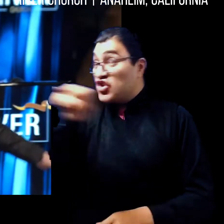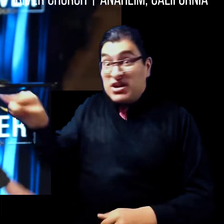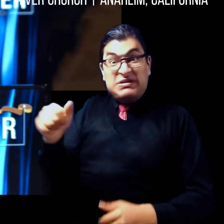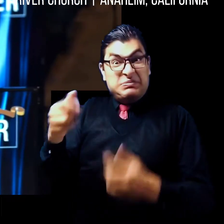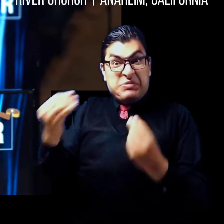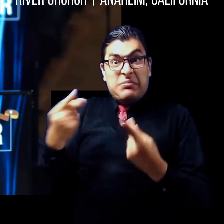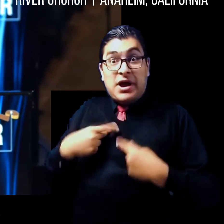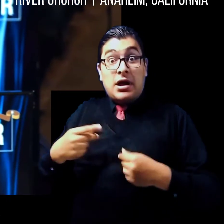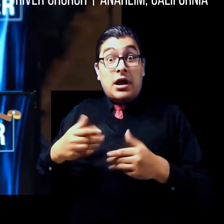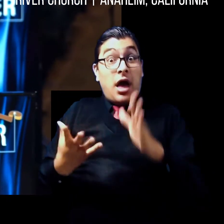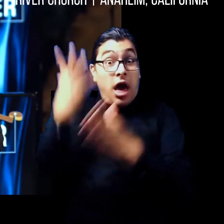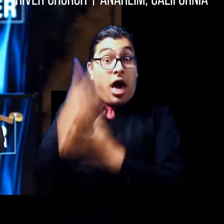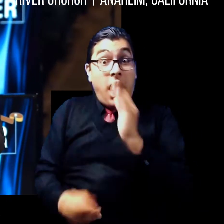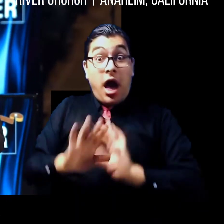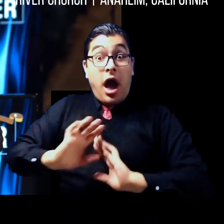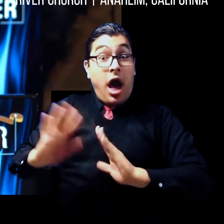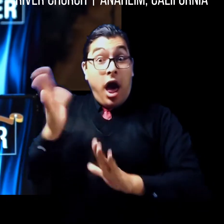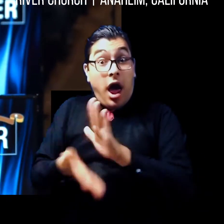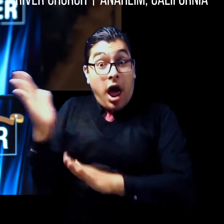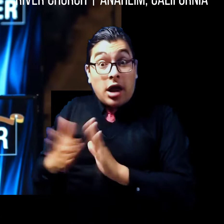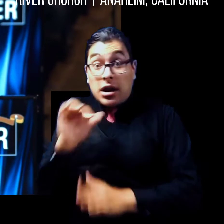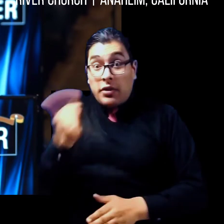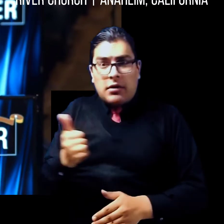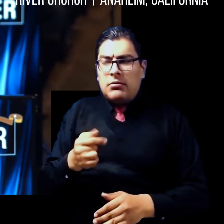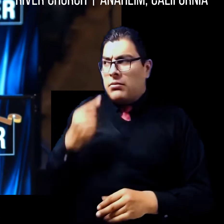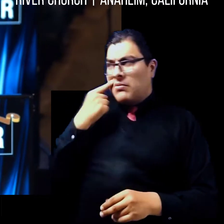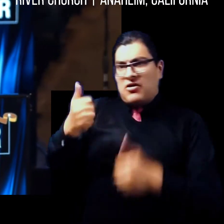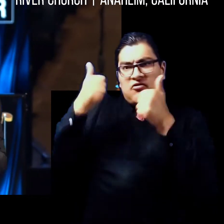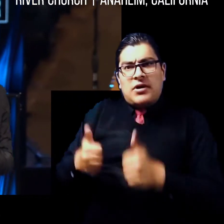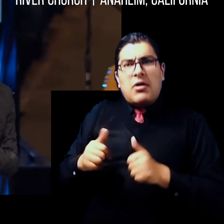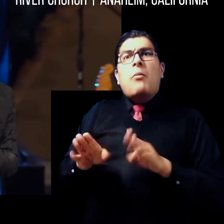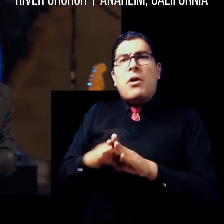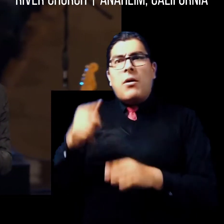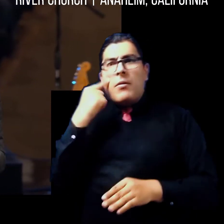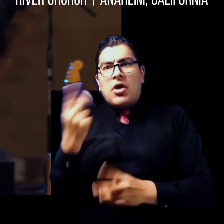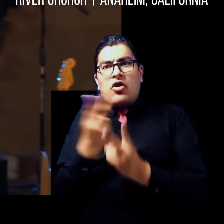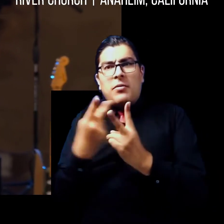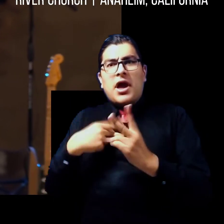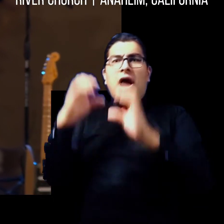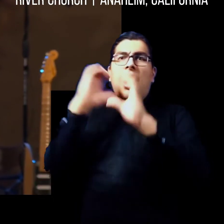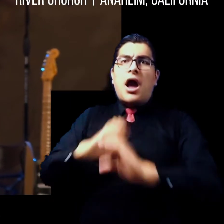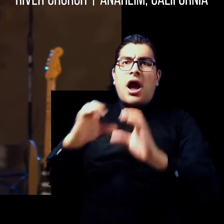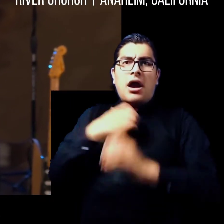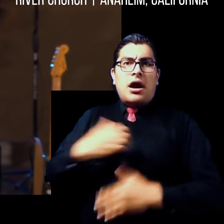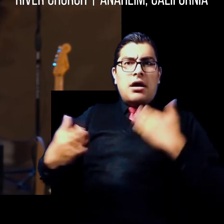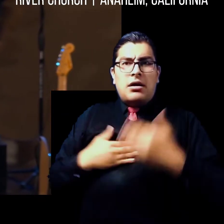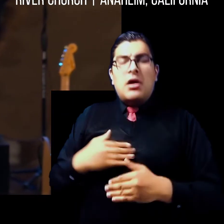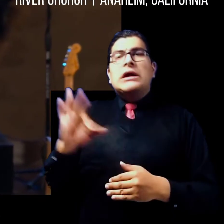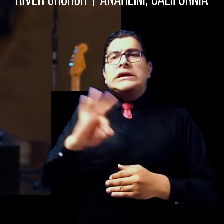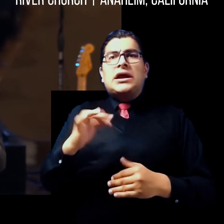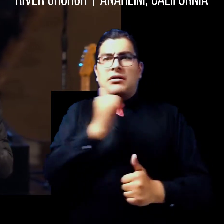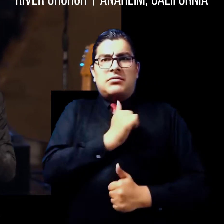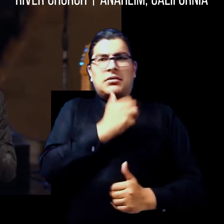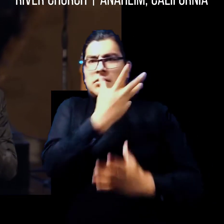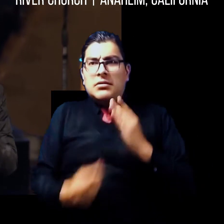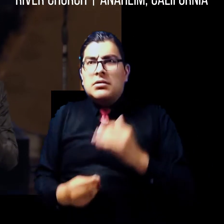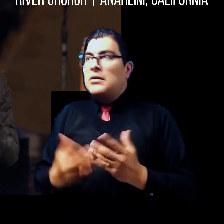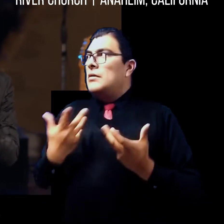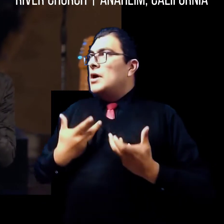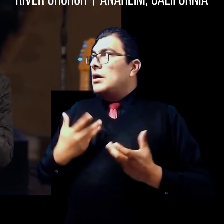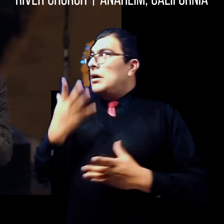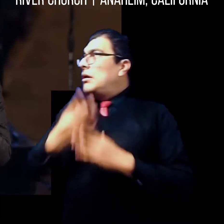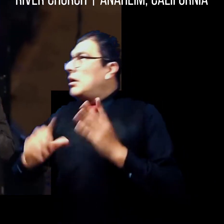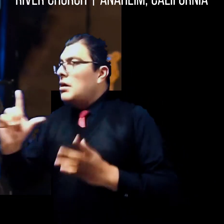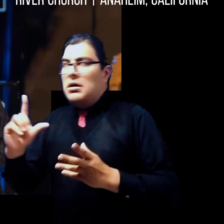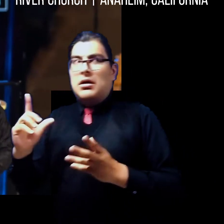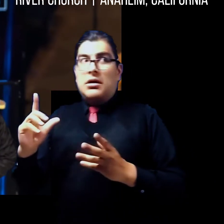hombres cantar toda la noche. En segundo lugar, yo creo que cuando uno de los presos quiso escaparse, Pablo dijo, estamos todos acá. Él dijo,